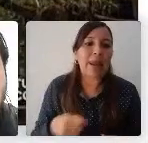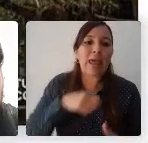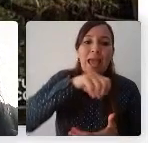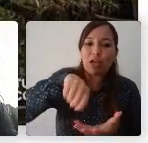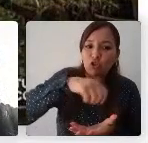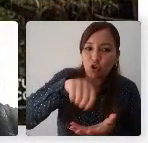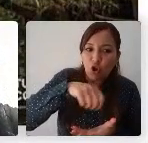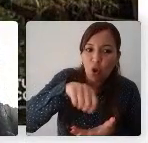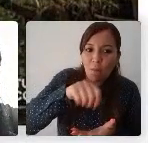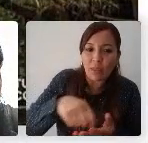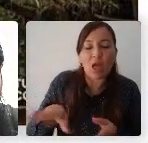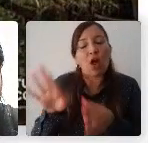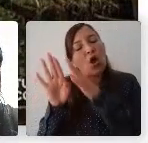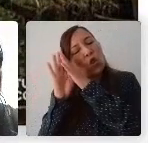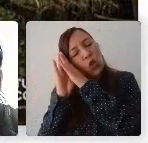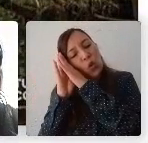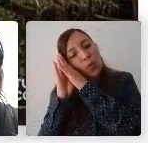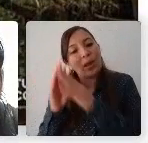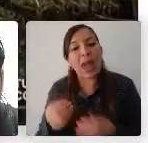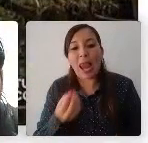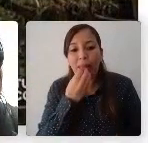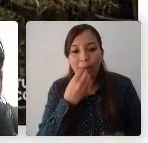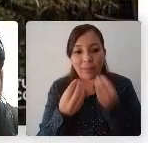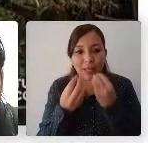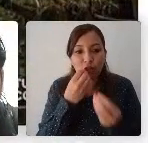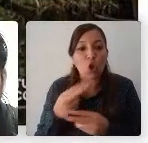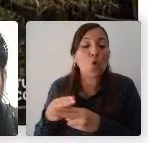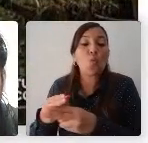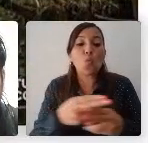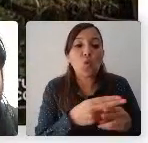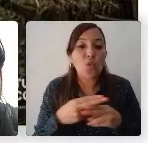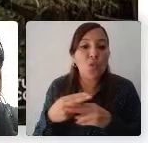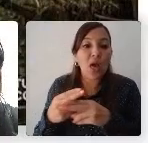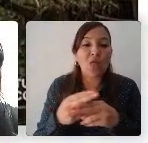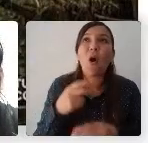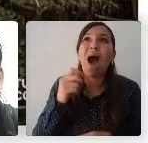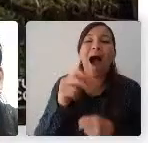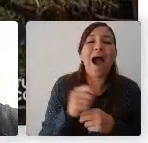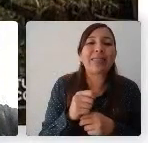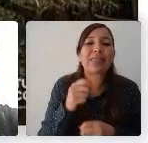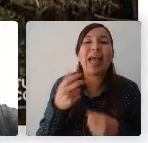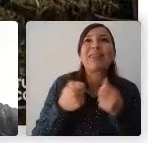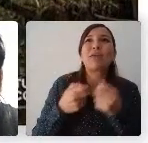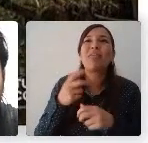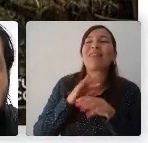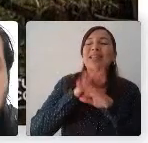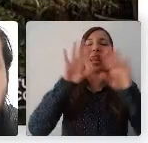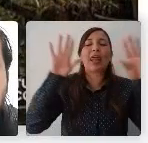libre, música, danza, temas de, obviamente, agroturismo, ecoturismo en áreas naturales,